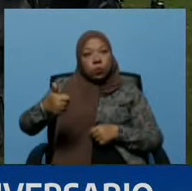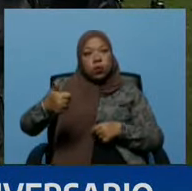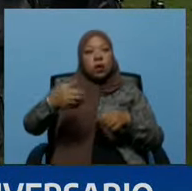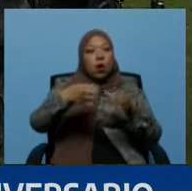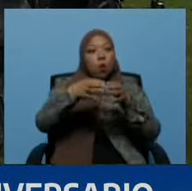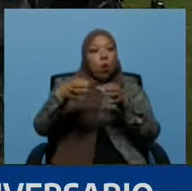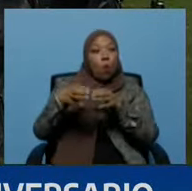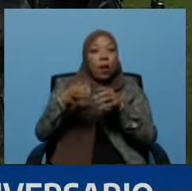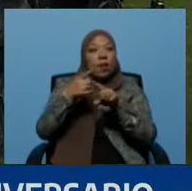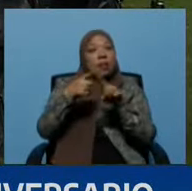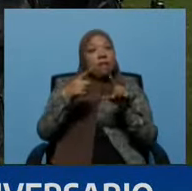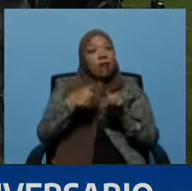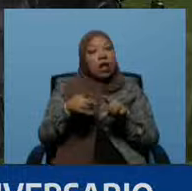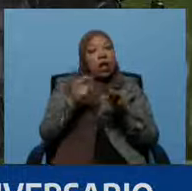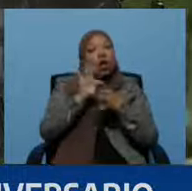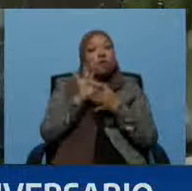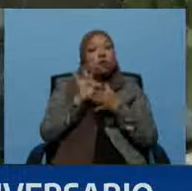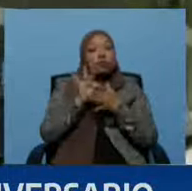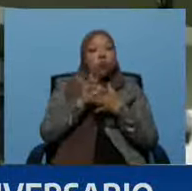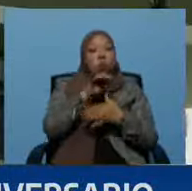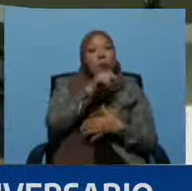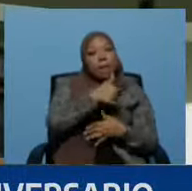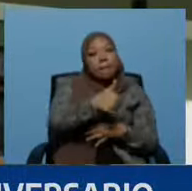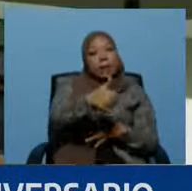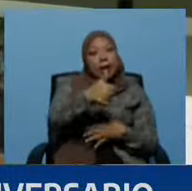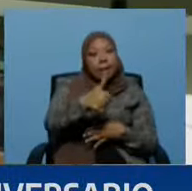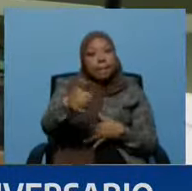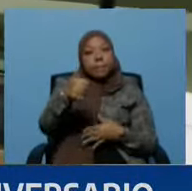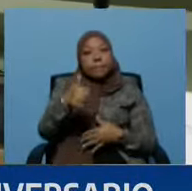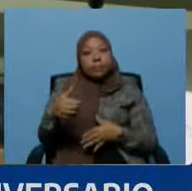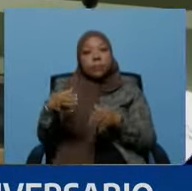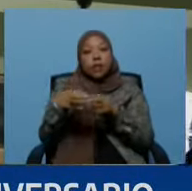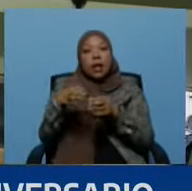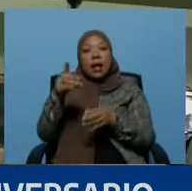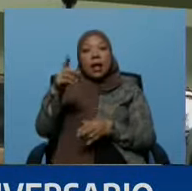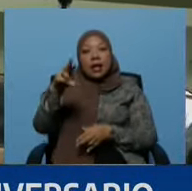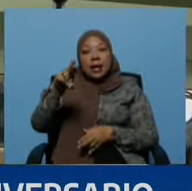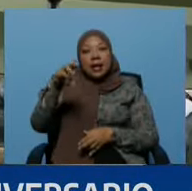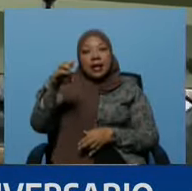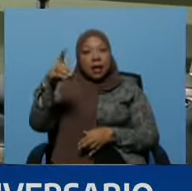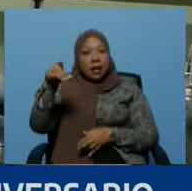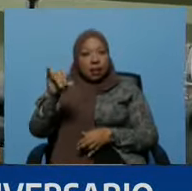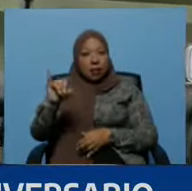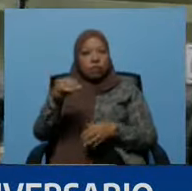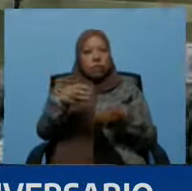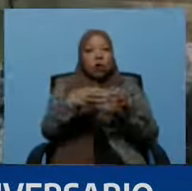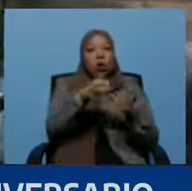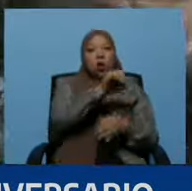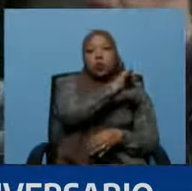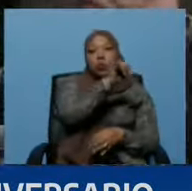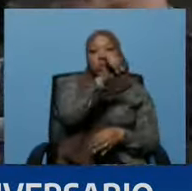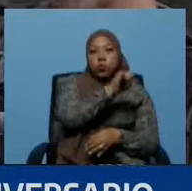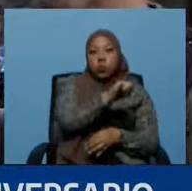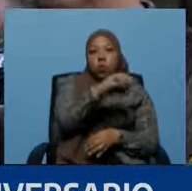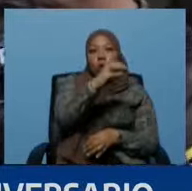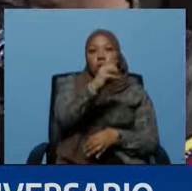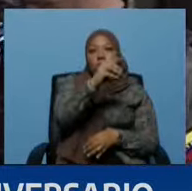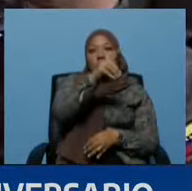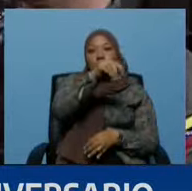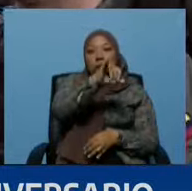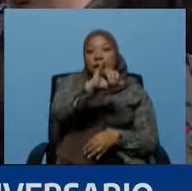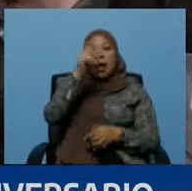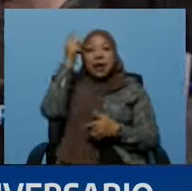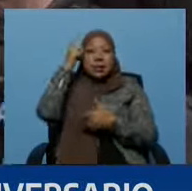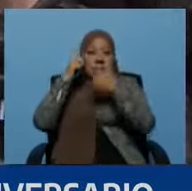Y cada uno cumpliendo su función en las redes, en las SODI. Ahora, otra siembra del